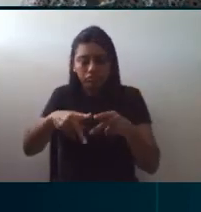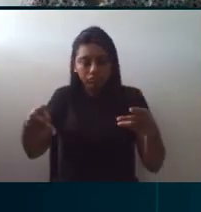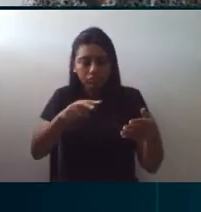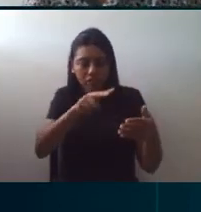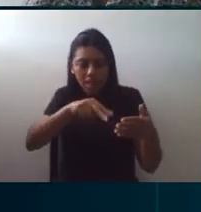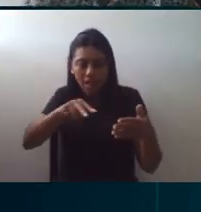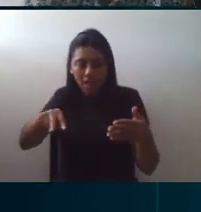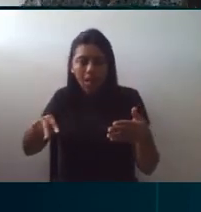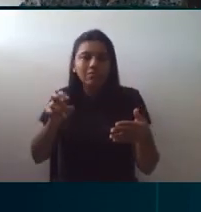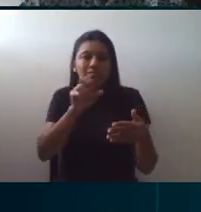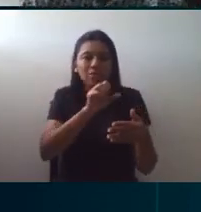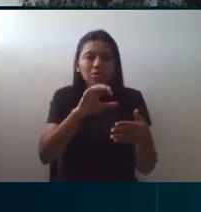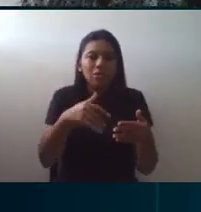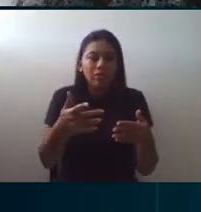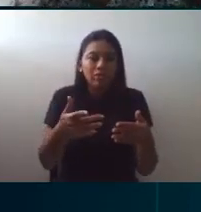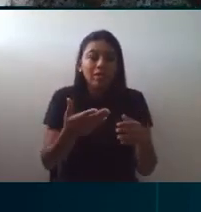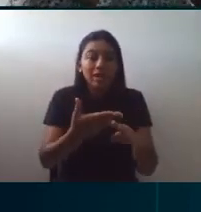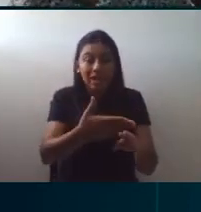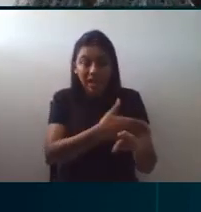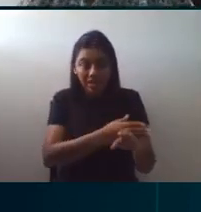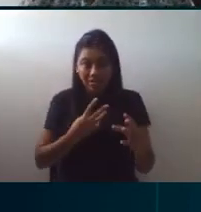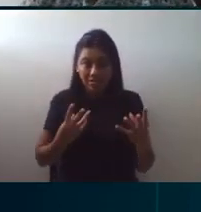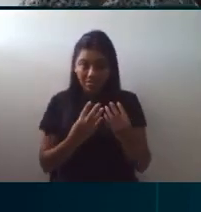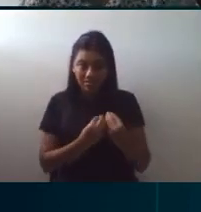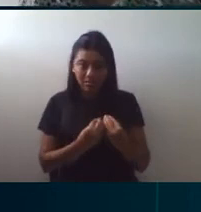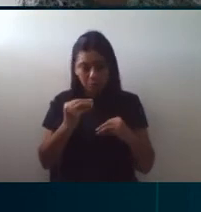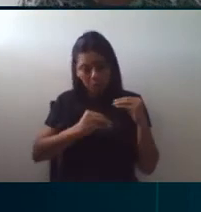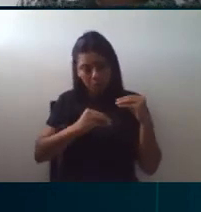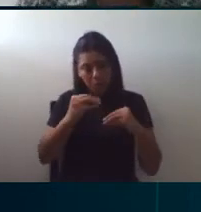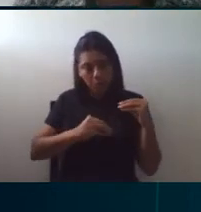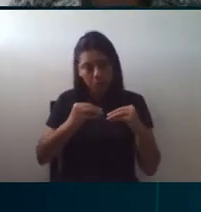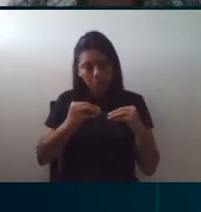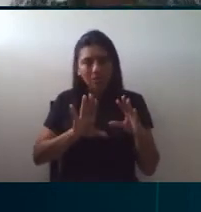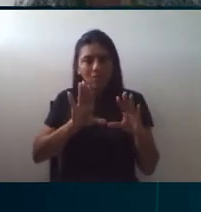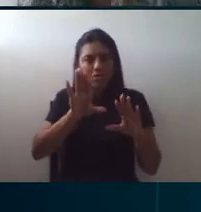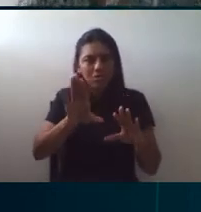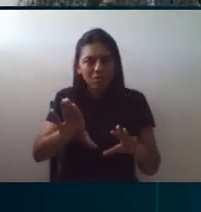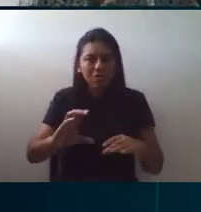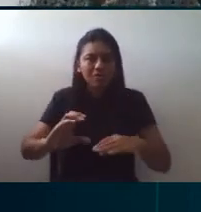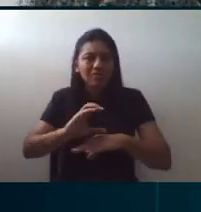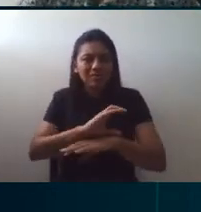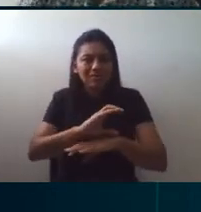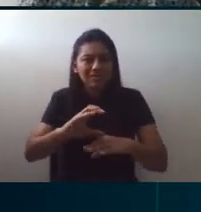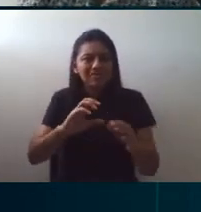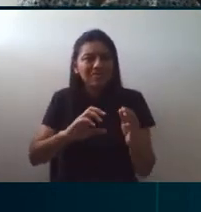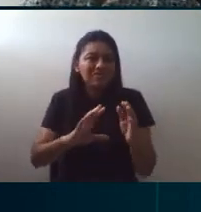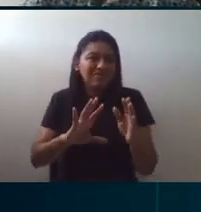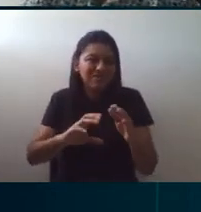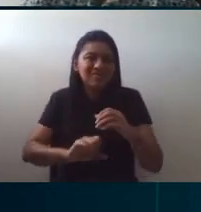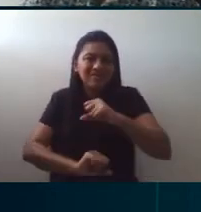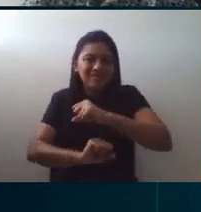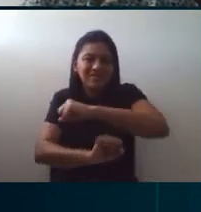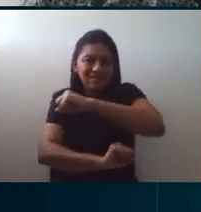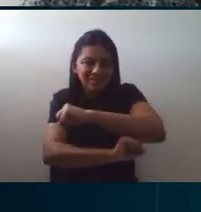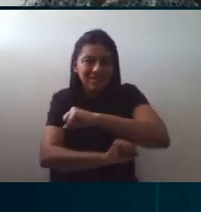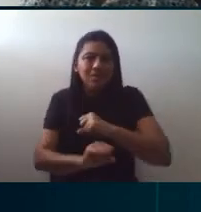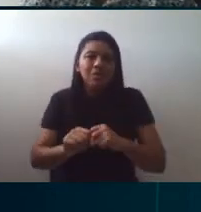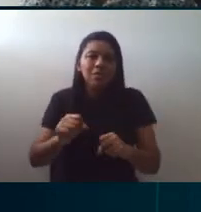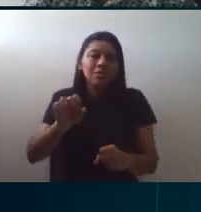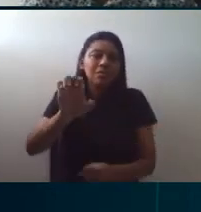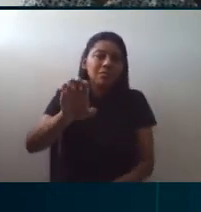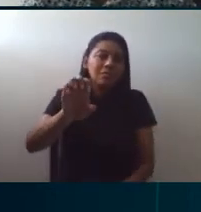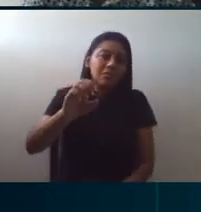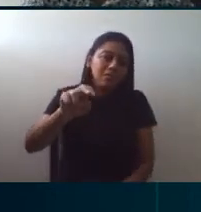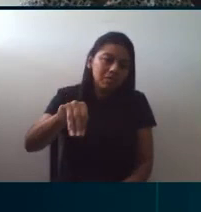Entonces, los algoritmos predeterminados que tuvimos acá son los vectores soportes de máquina, support vector machines, y dos aplicaciones puntuales de lo que es el deep